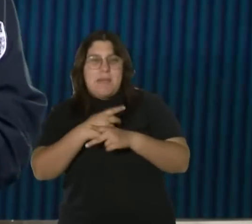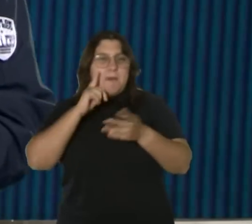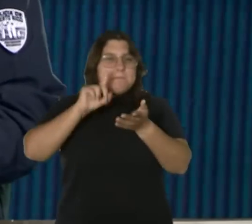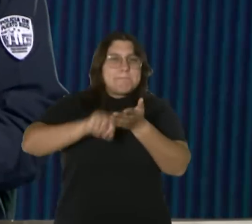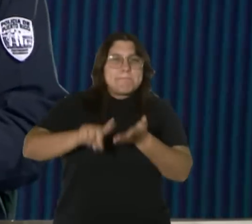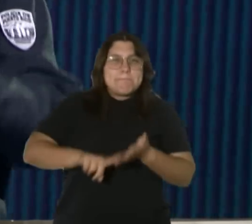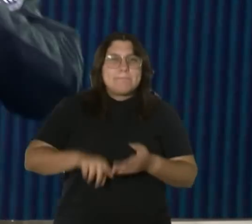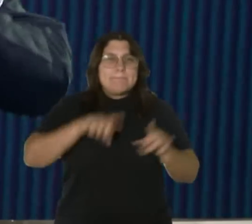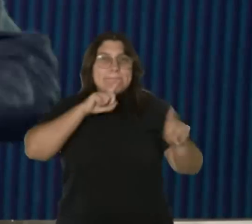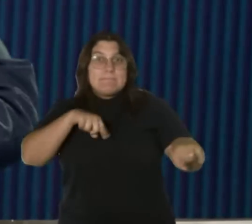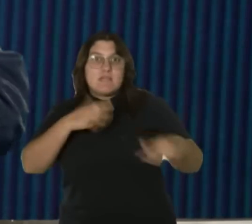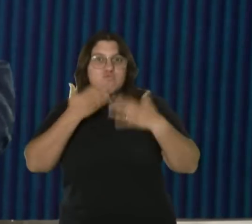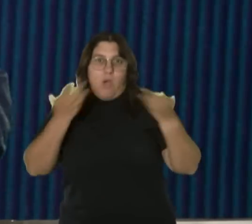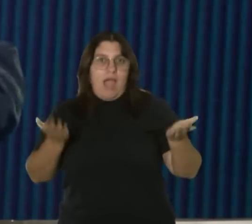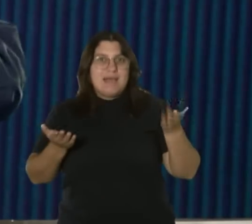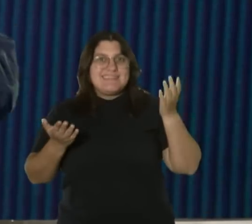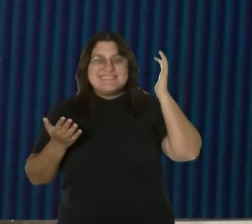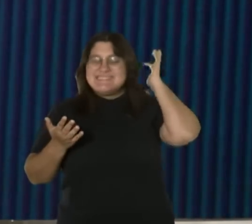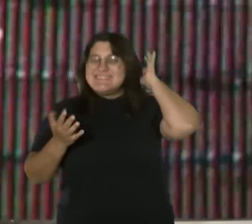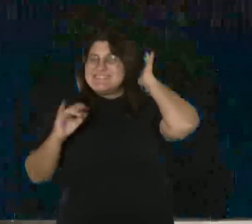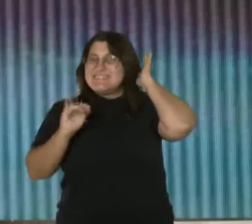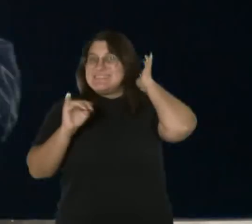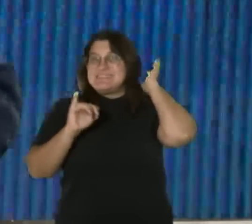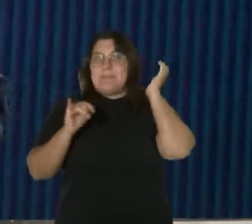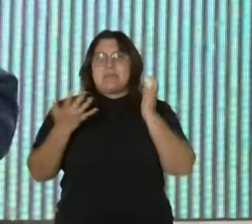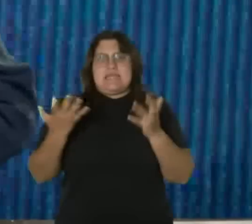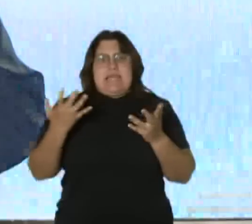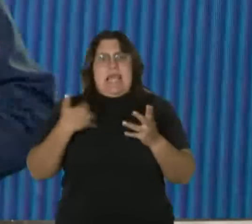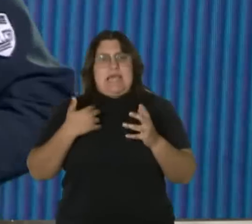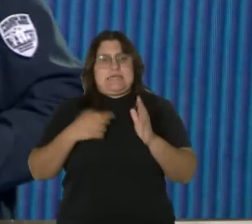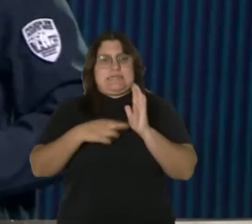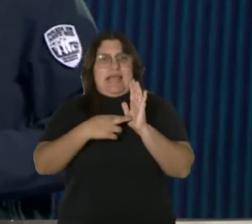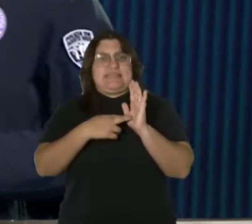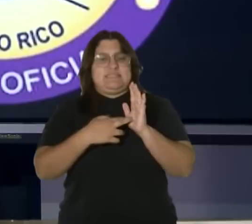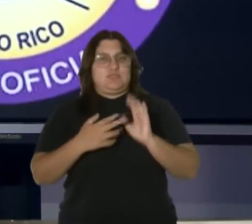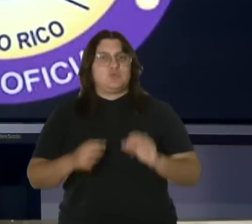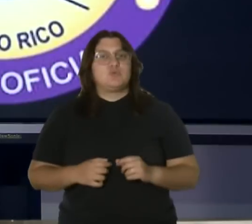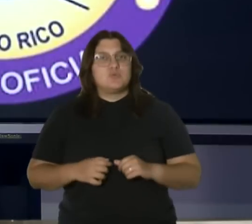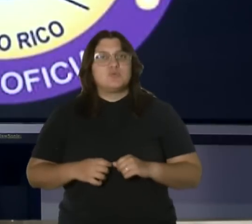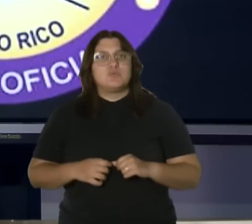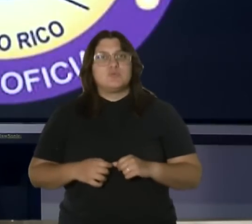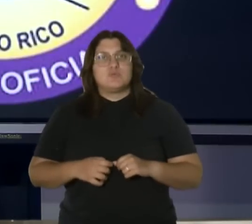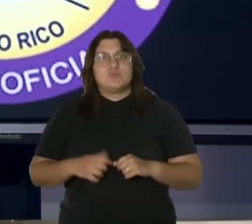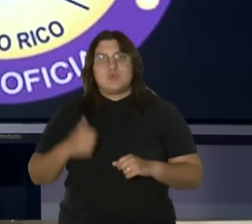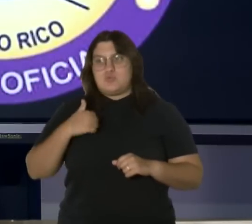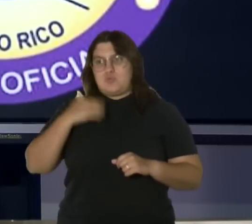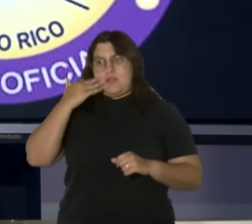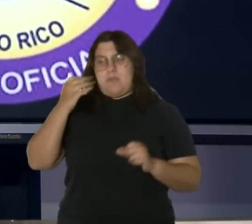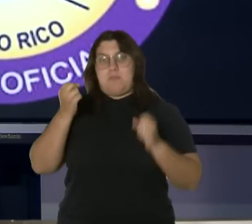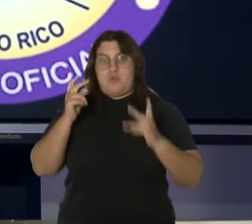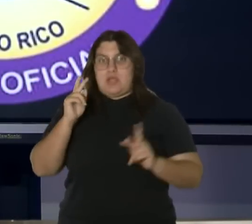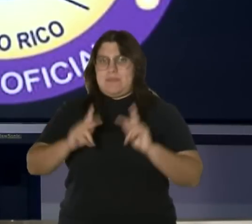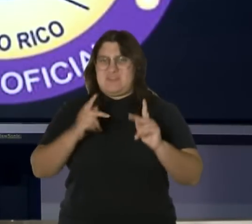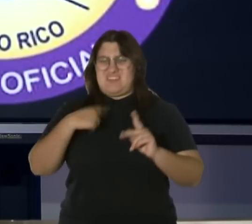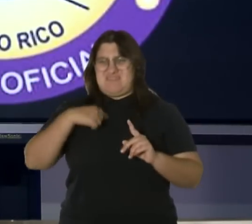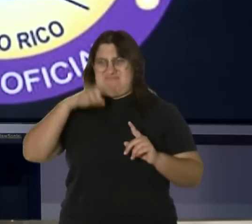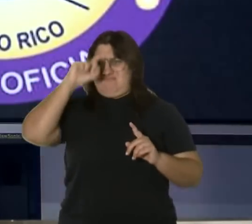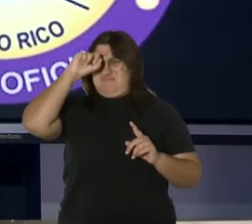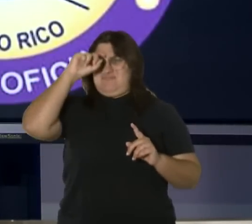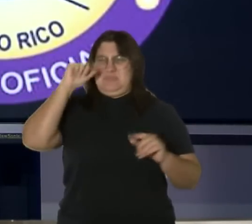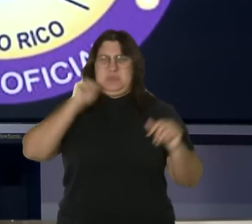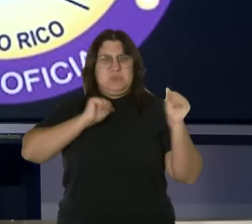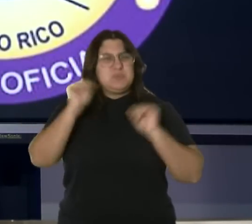sin orden que se pueden dar y cuáles son los requisitos para que sean válidos y aceptados por un tribunal Yo sé que ahora mismo Hay muchísimas personas con preguntas